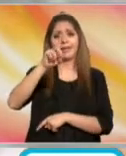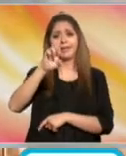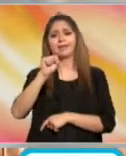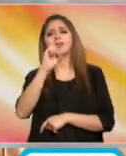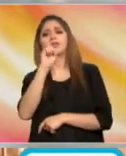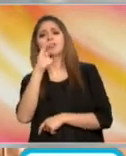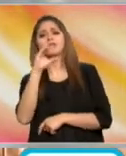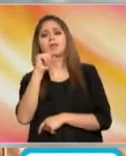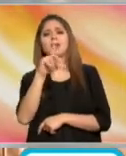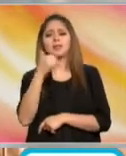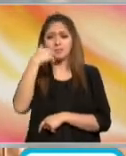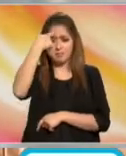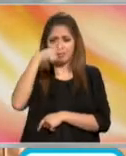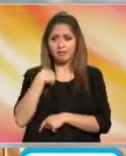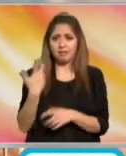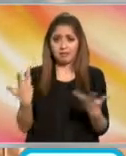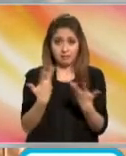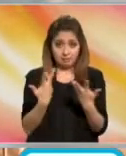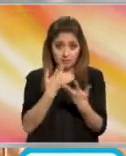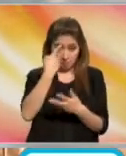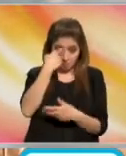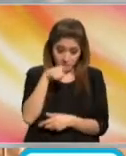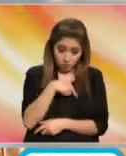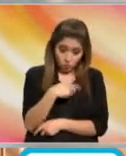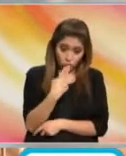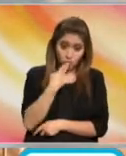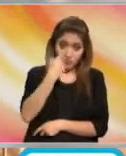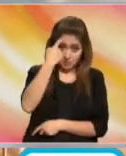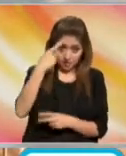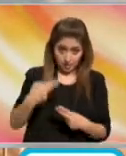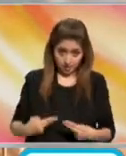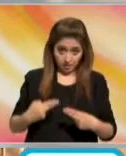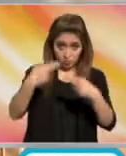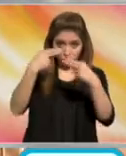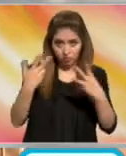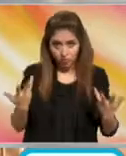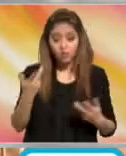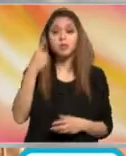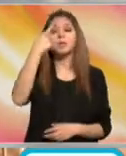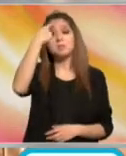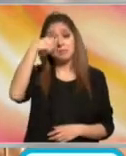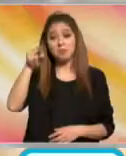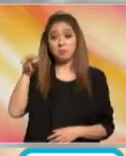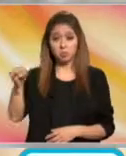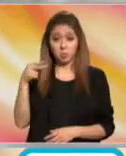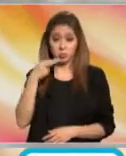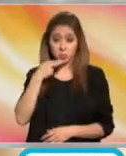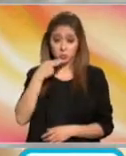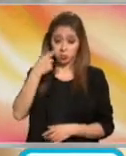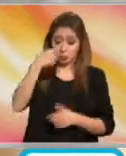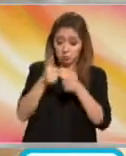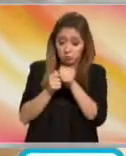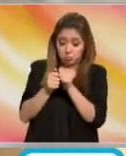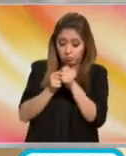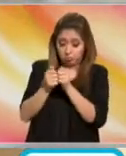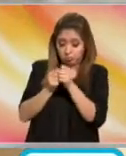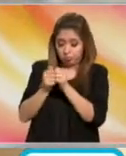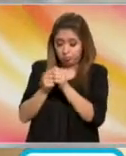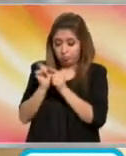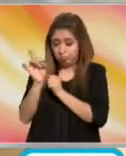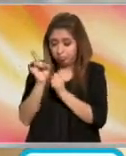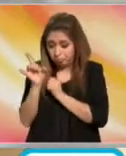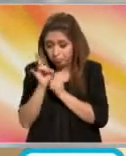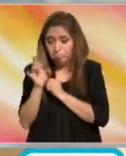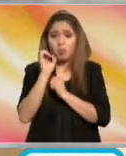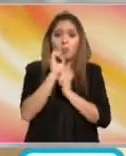bueno, un negocio. Claro, sacarle más jugo, ¿no? Claro. No usar nada más para chatear, ¿verdad? Claro. Y para estar Claro. ahí platicando y perdiendo el